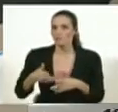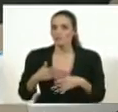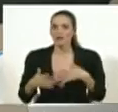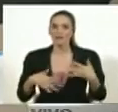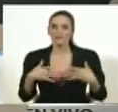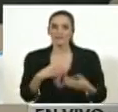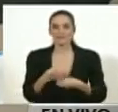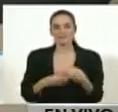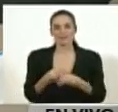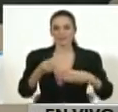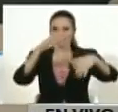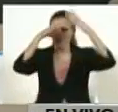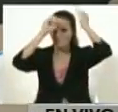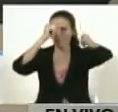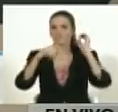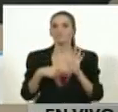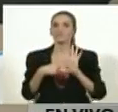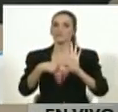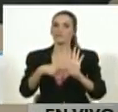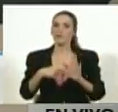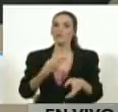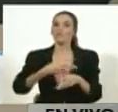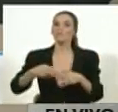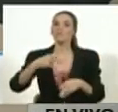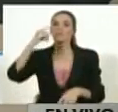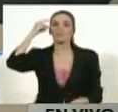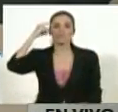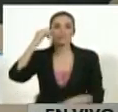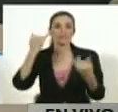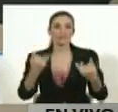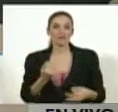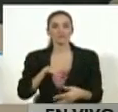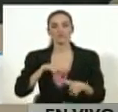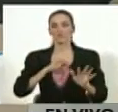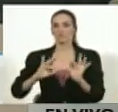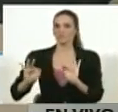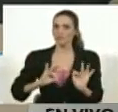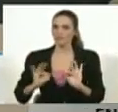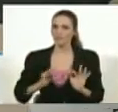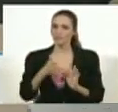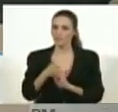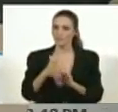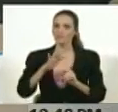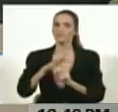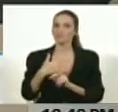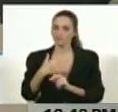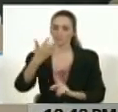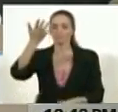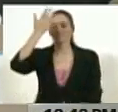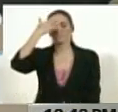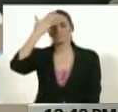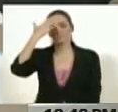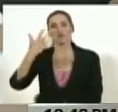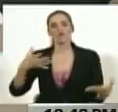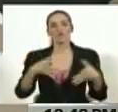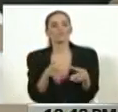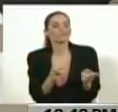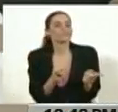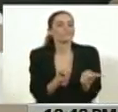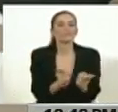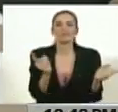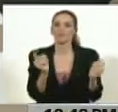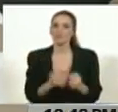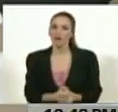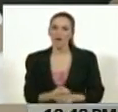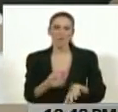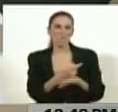diplomáticas las daremos a conocer en los próximos días pero ya nos estamos preparando al respecto sabemos que este grupo minoritario